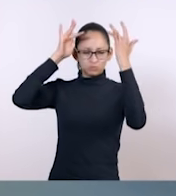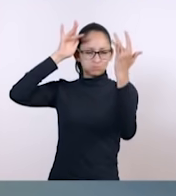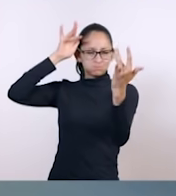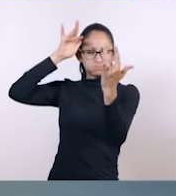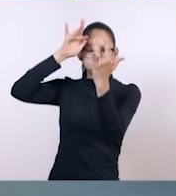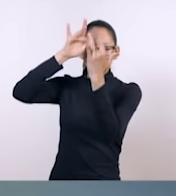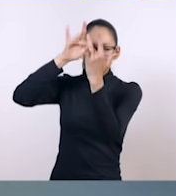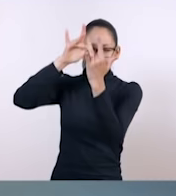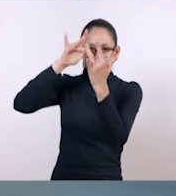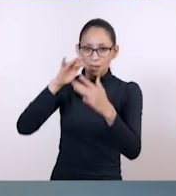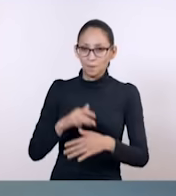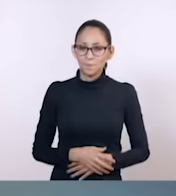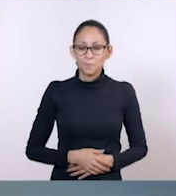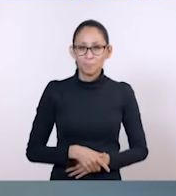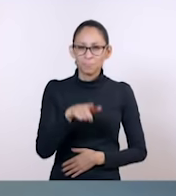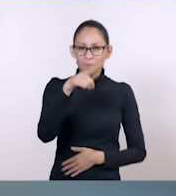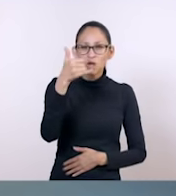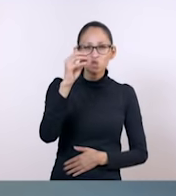Bien.